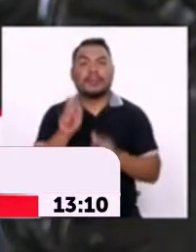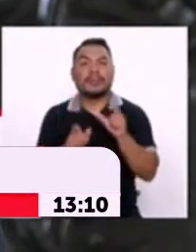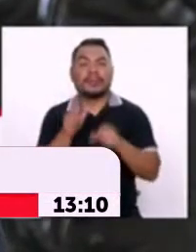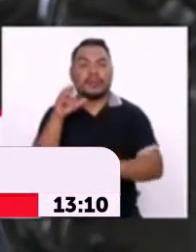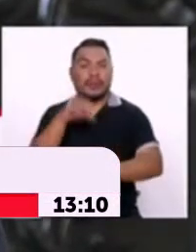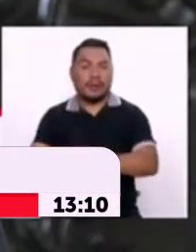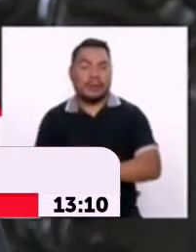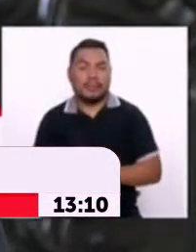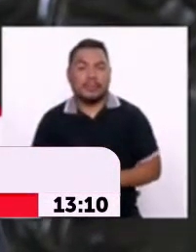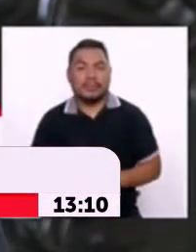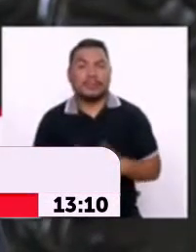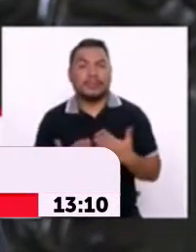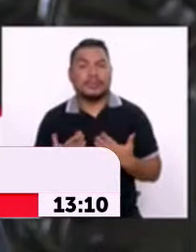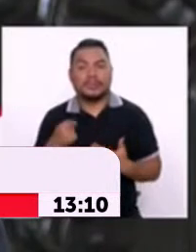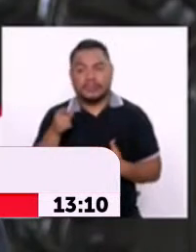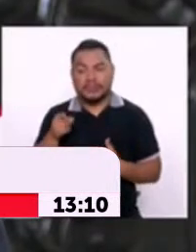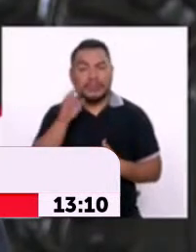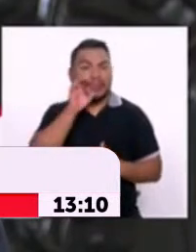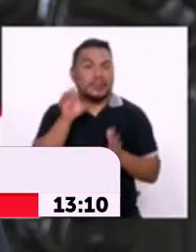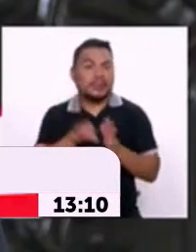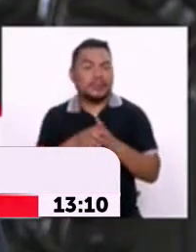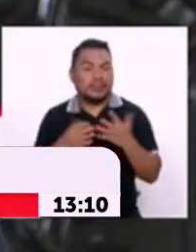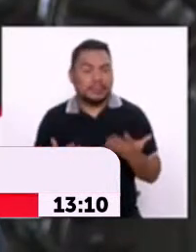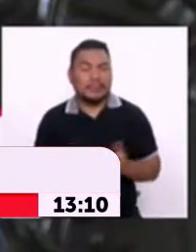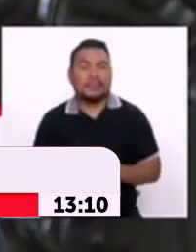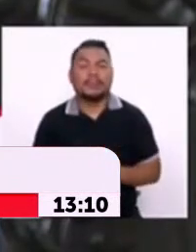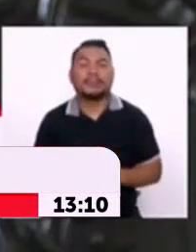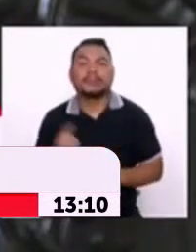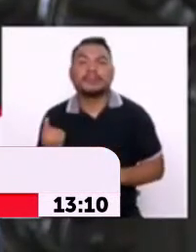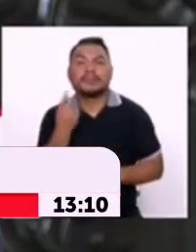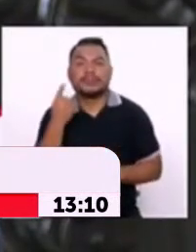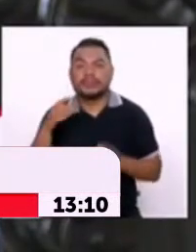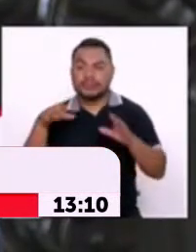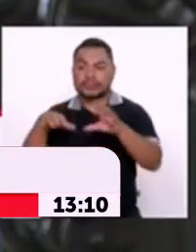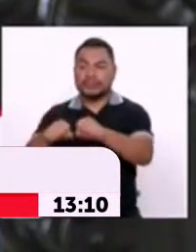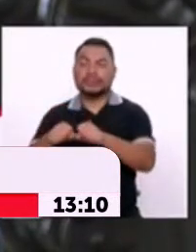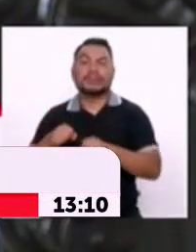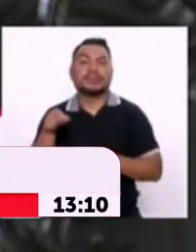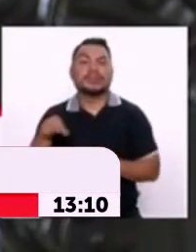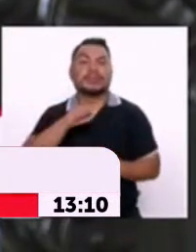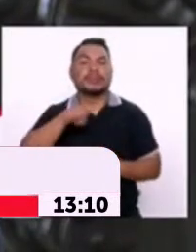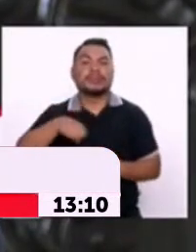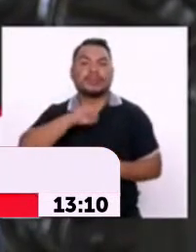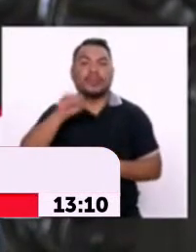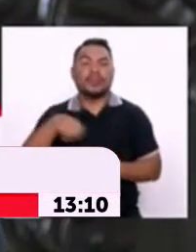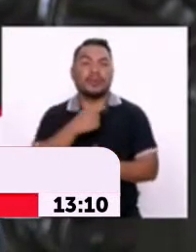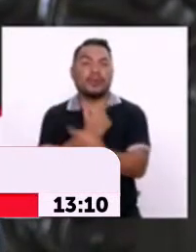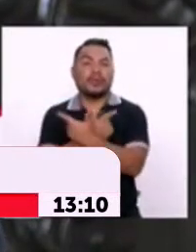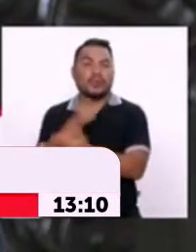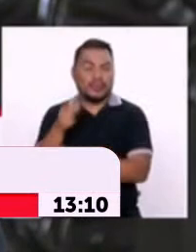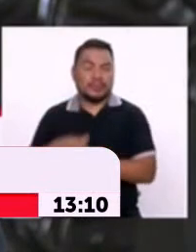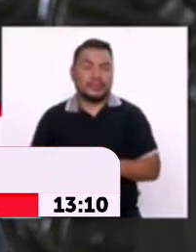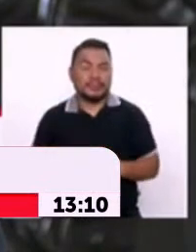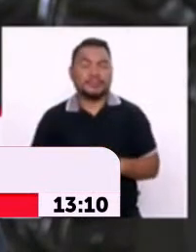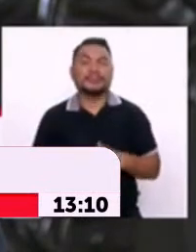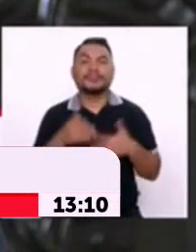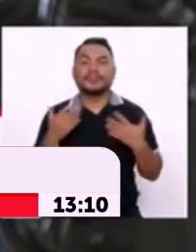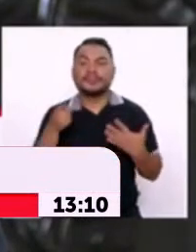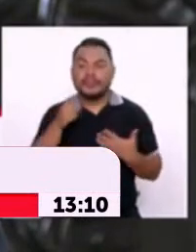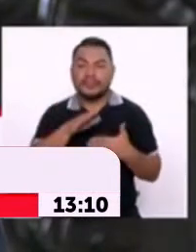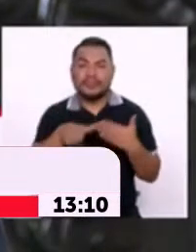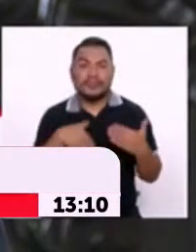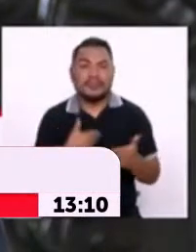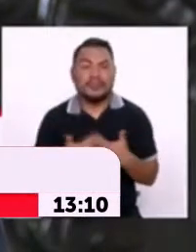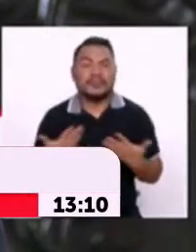detenidos. Como ejemplo, una sola intervención en San Juan del Urigancho provocó